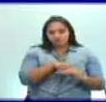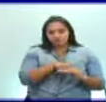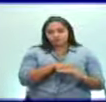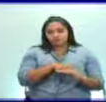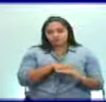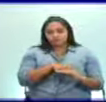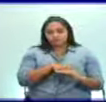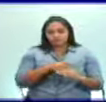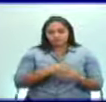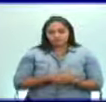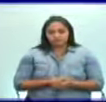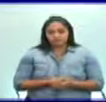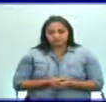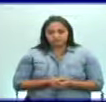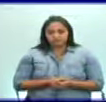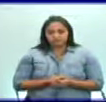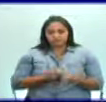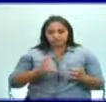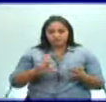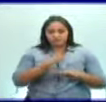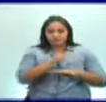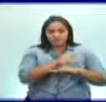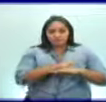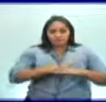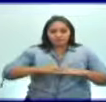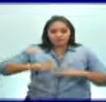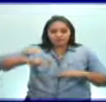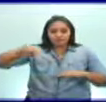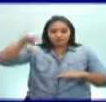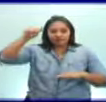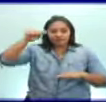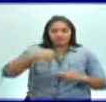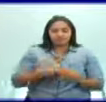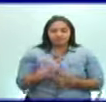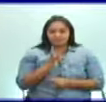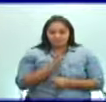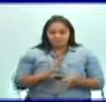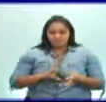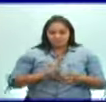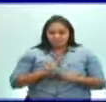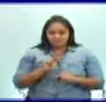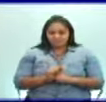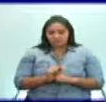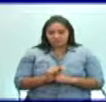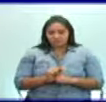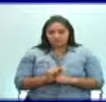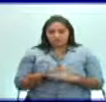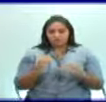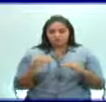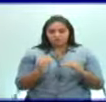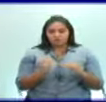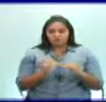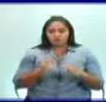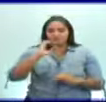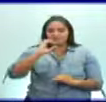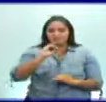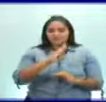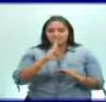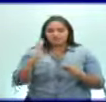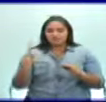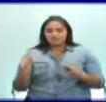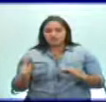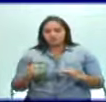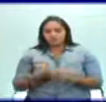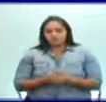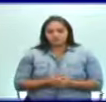va en forma ascendente, ¿verdad? De la misma forma, cuando la base está entre 0 y 1, una fracción propia, numerador